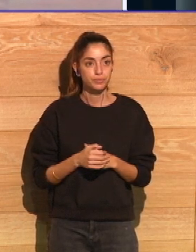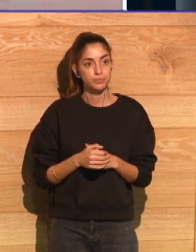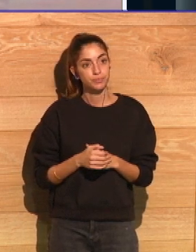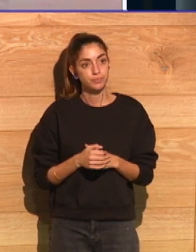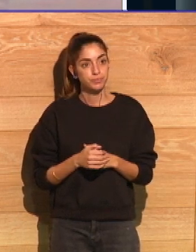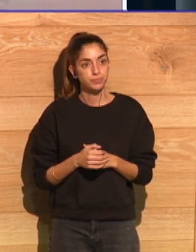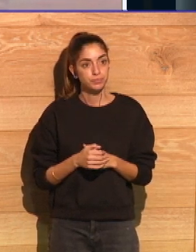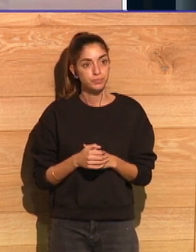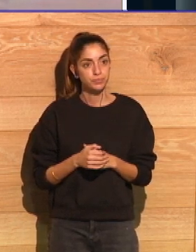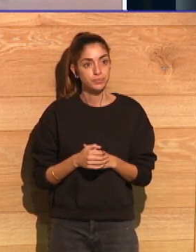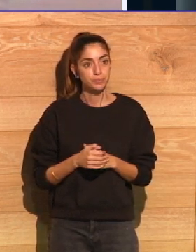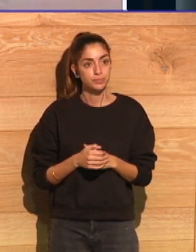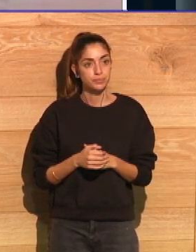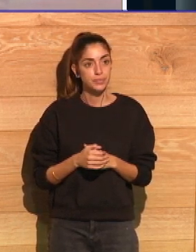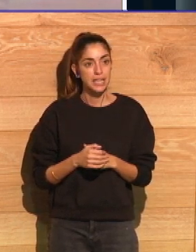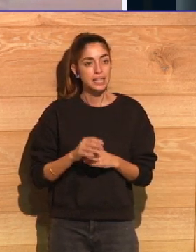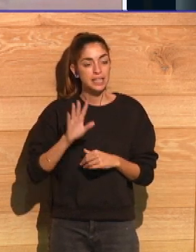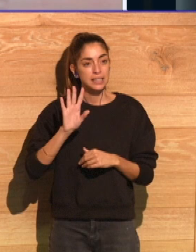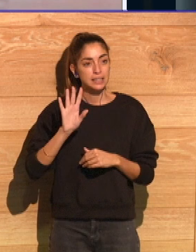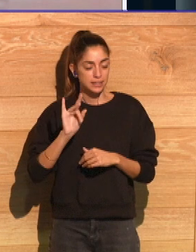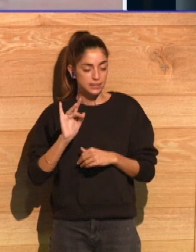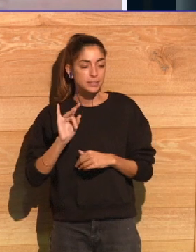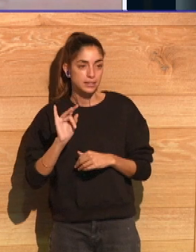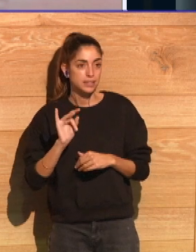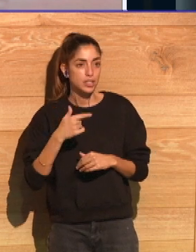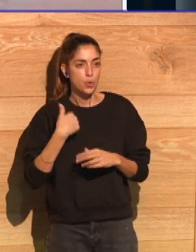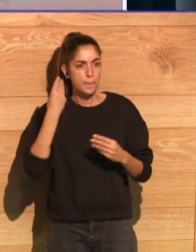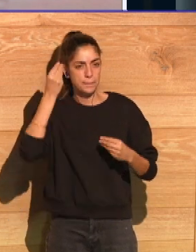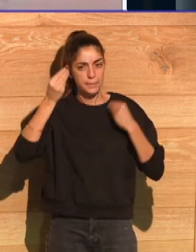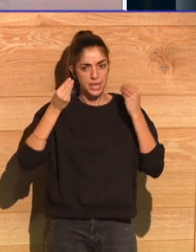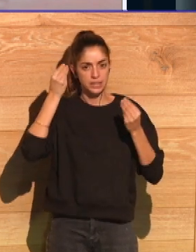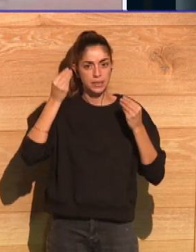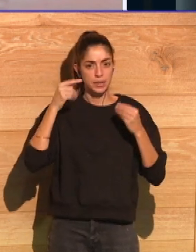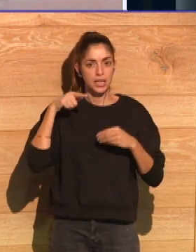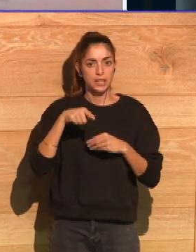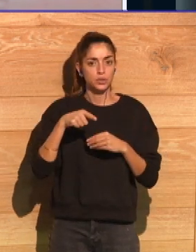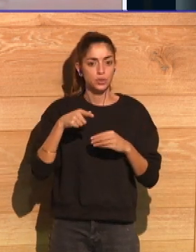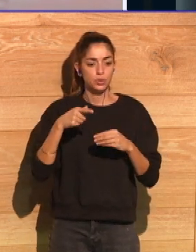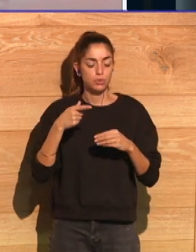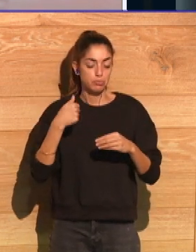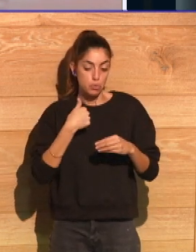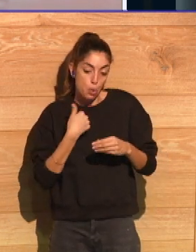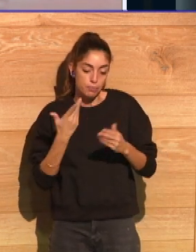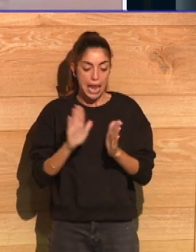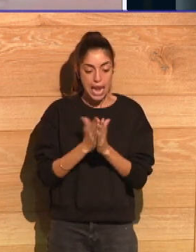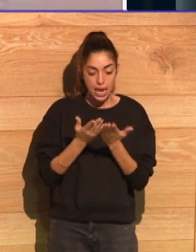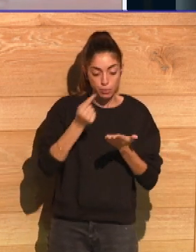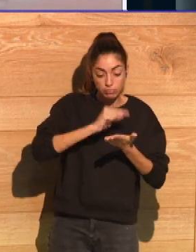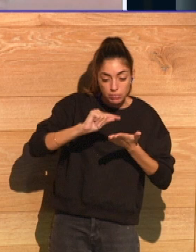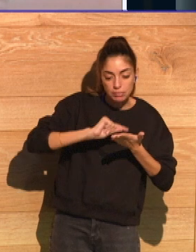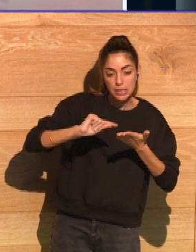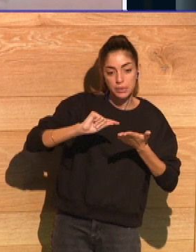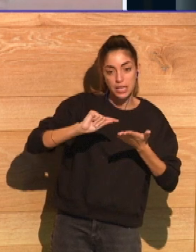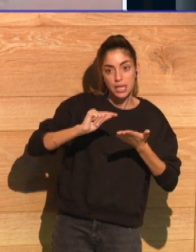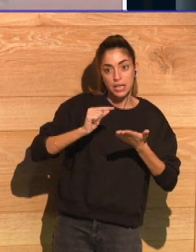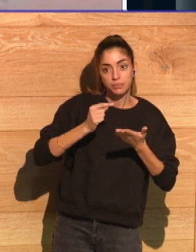Vaya, pues sí, yo pensaba que iba a escribir